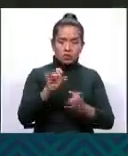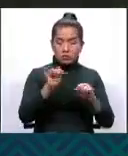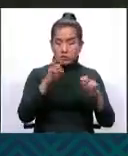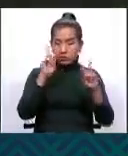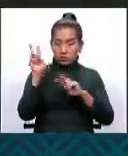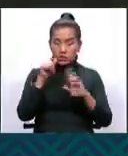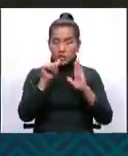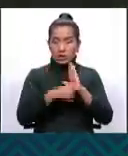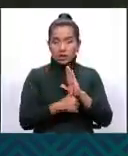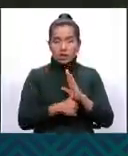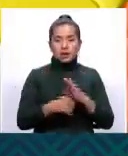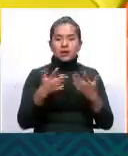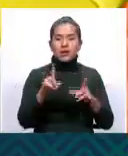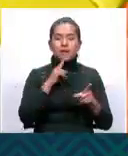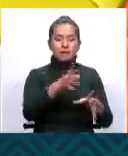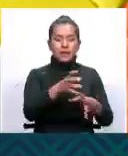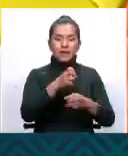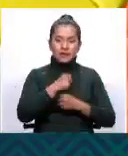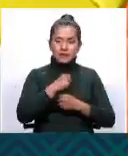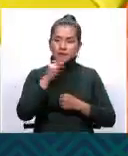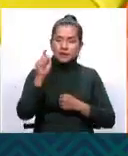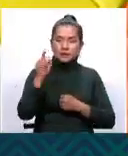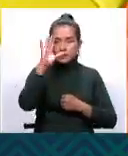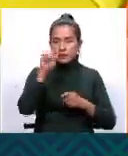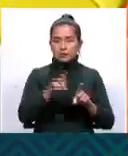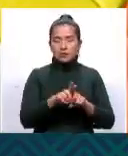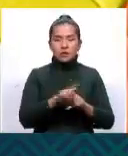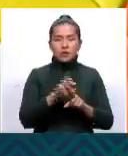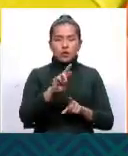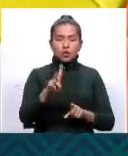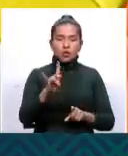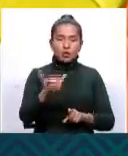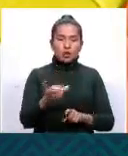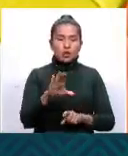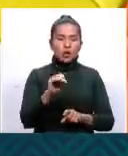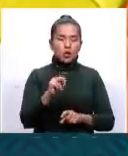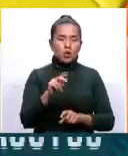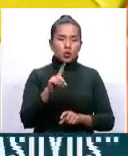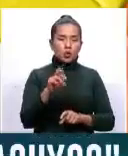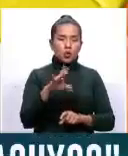nota, fue recibida por el hermano Rudy Condori.